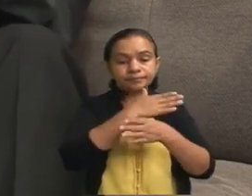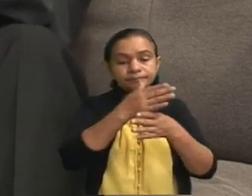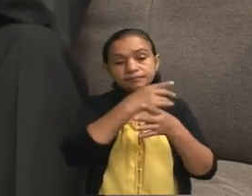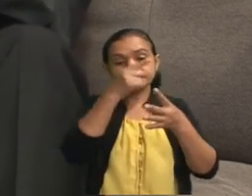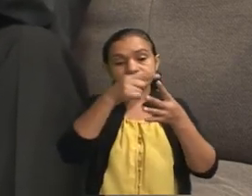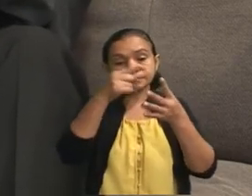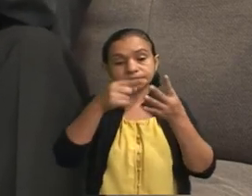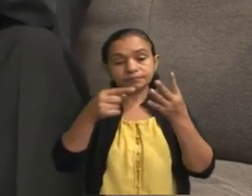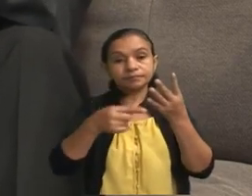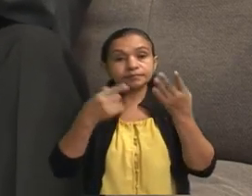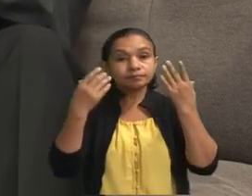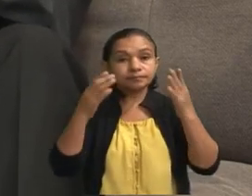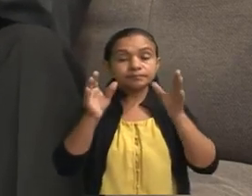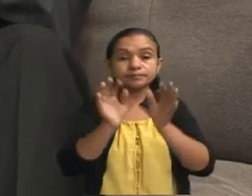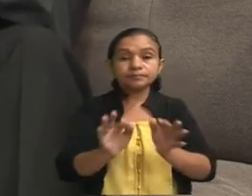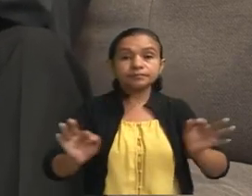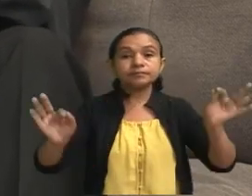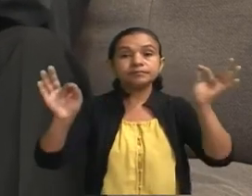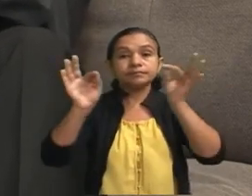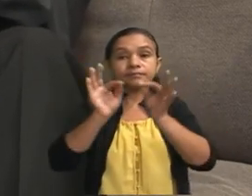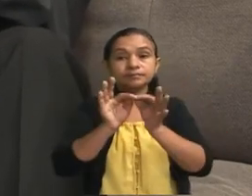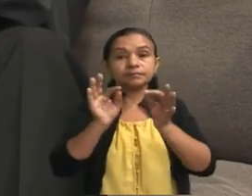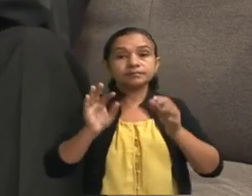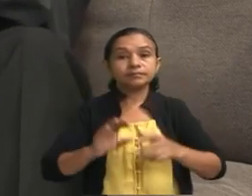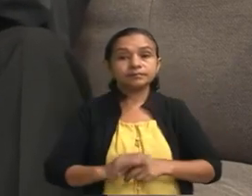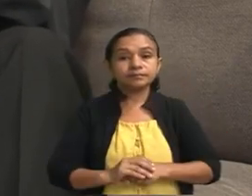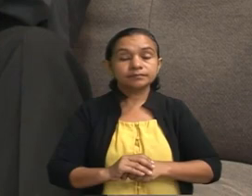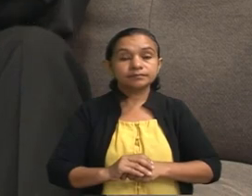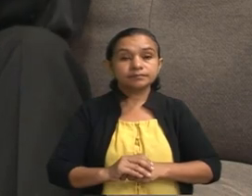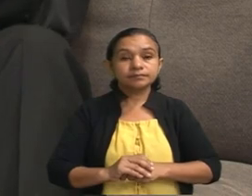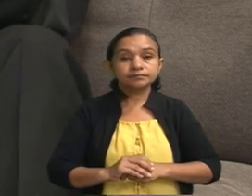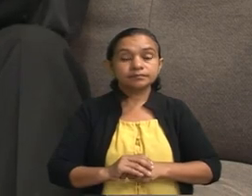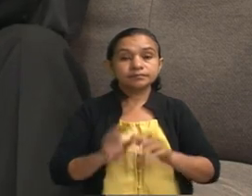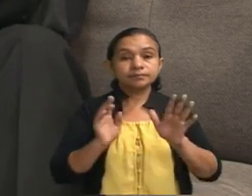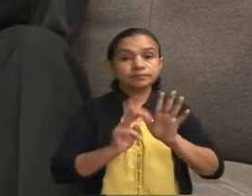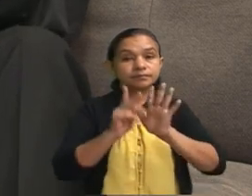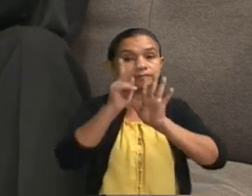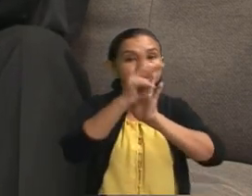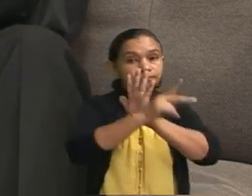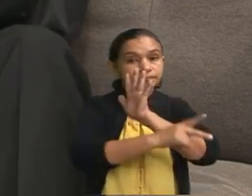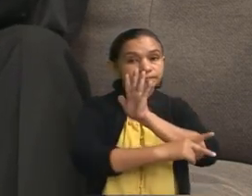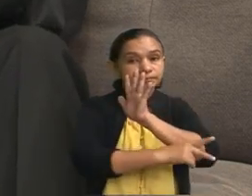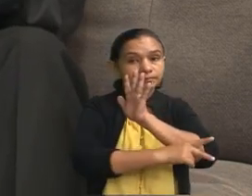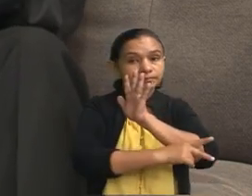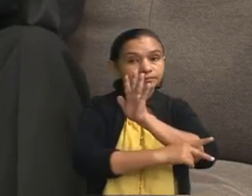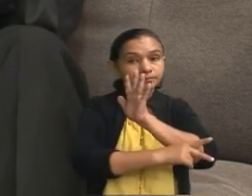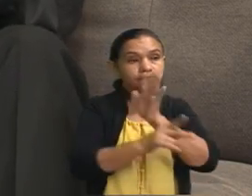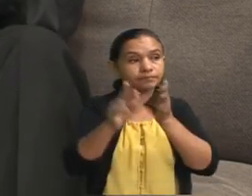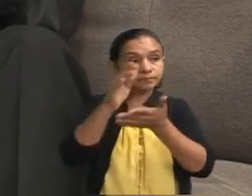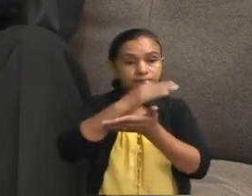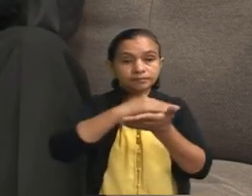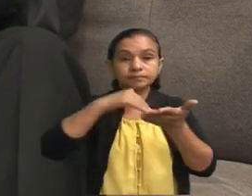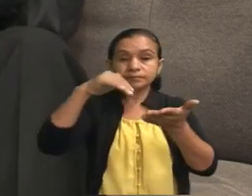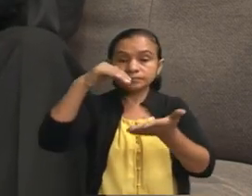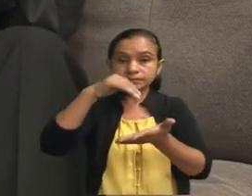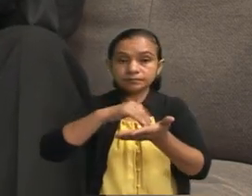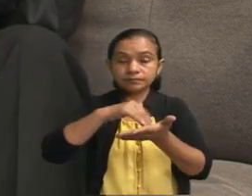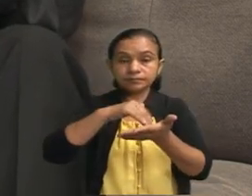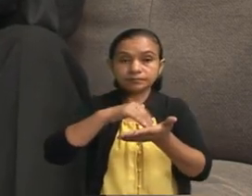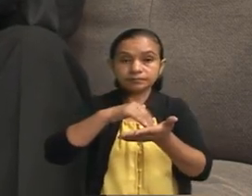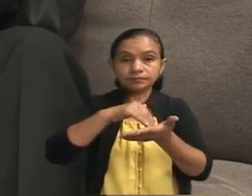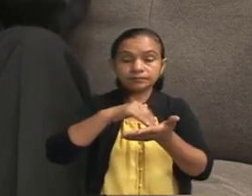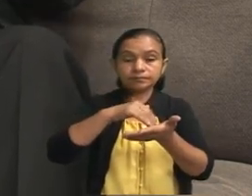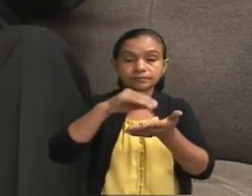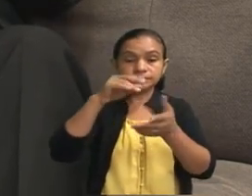elementos técnicos que son bien importantes. Los países, ¿verdad? Los centros, digamos,